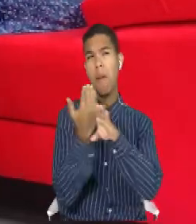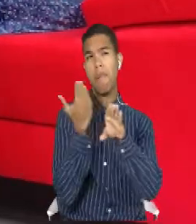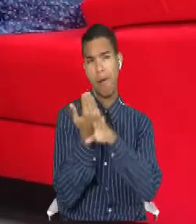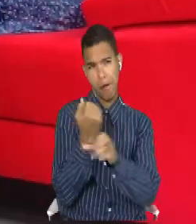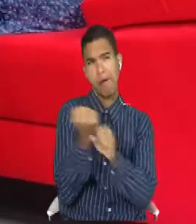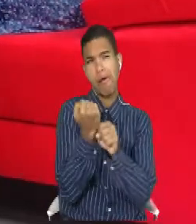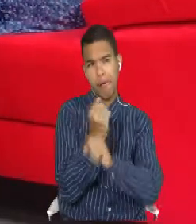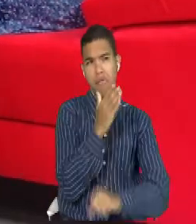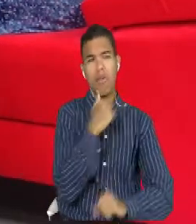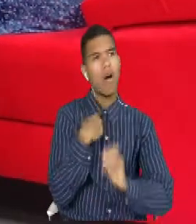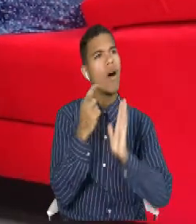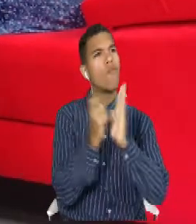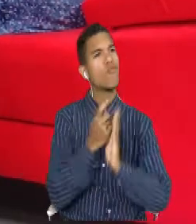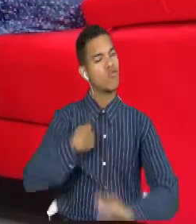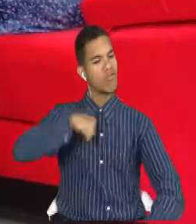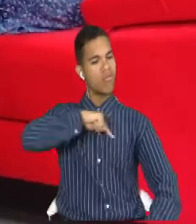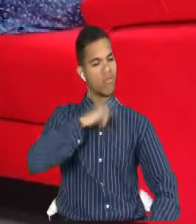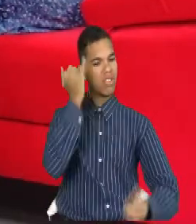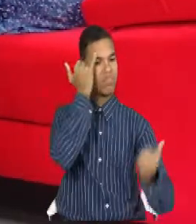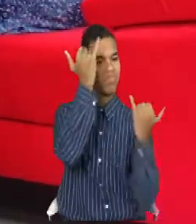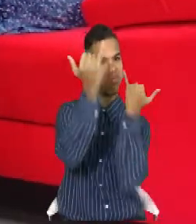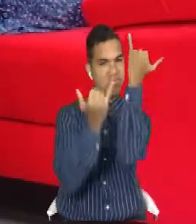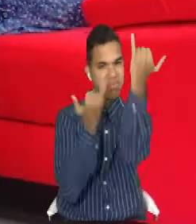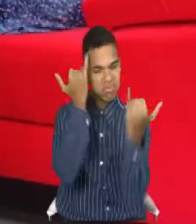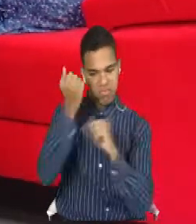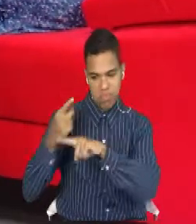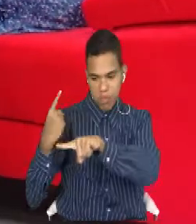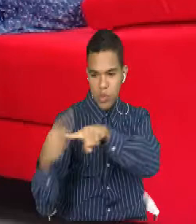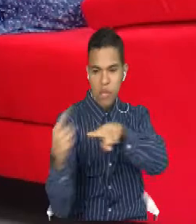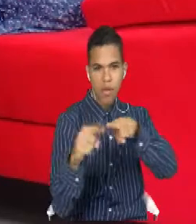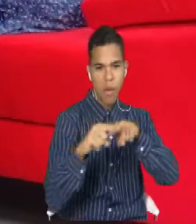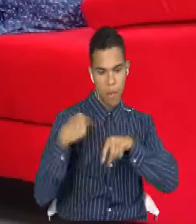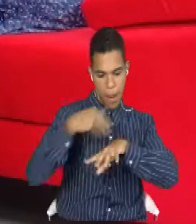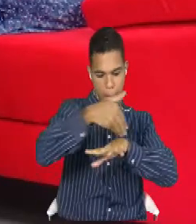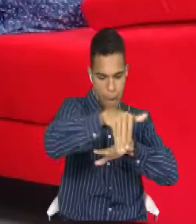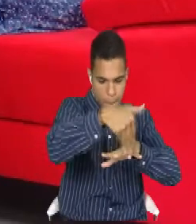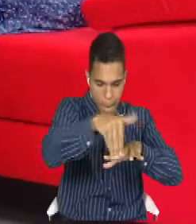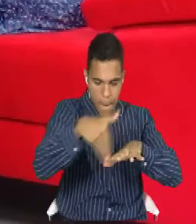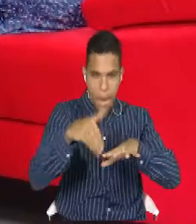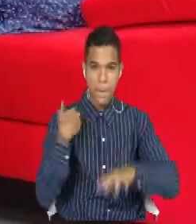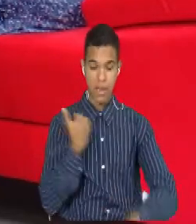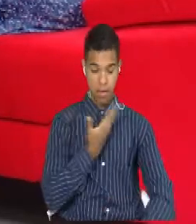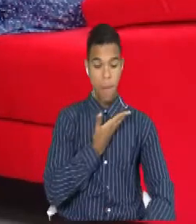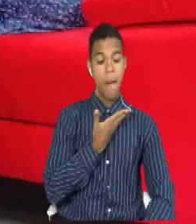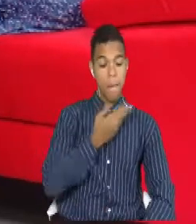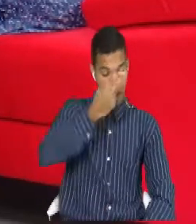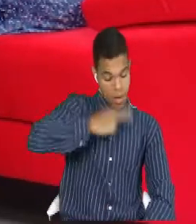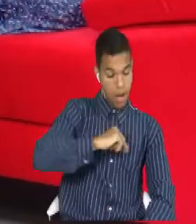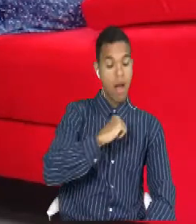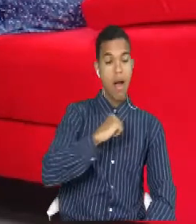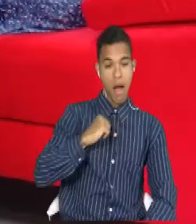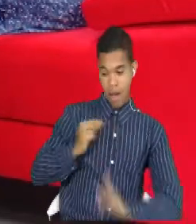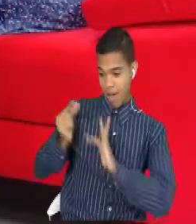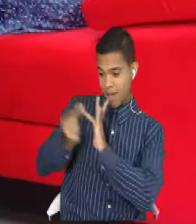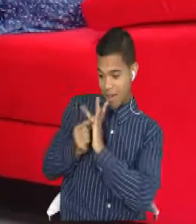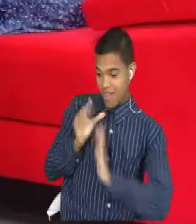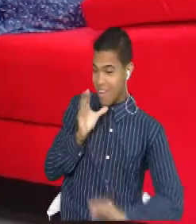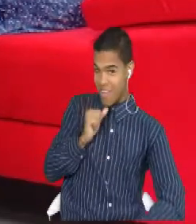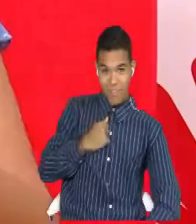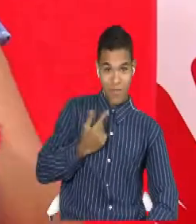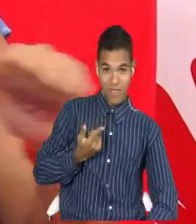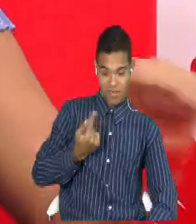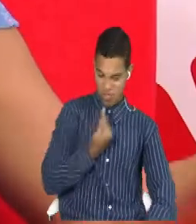para nosotros formar nuevas empresas y sobre todo darle empleo a madres, cabezas de familia que tanto lo necesitan en Barranca